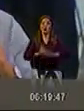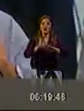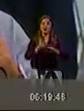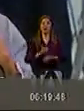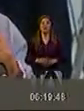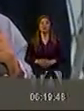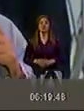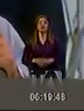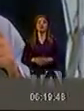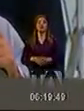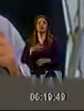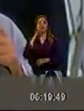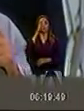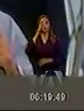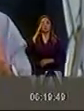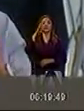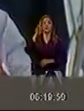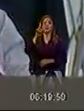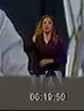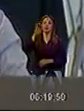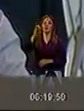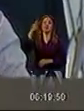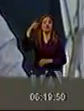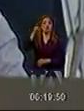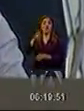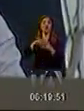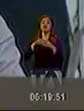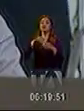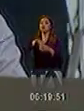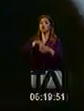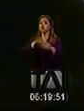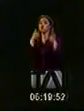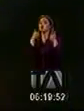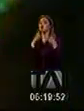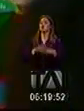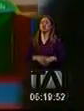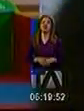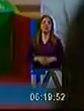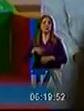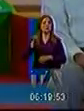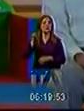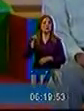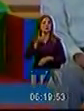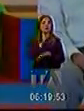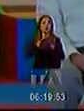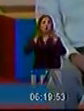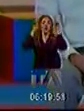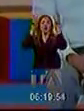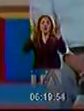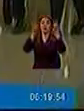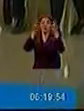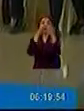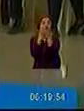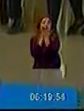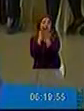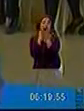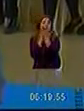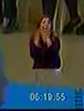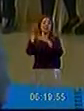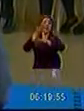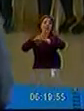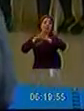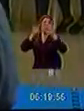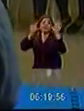es de 720 millones de dólares. Pero también fue momento para referirse a las medidas económicas anunciadas